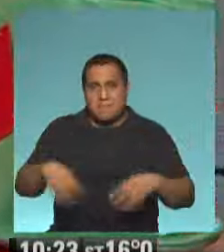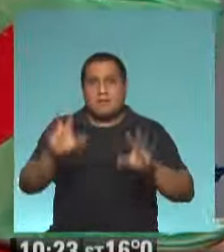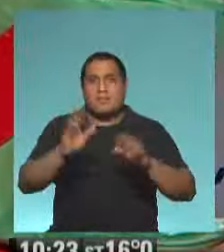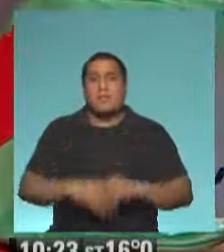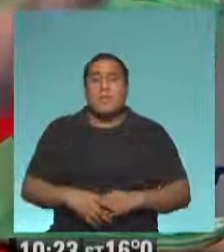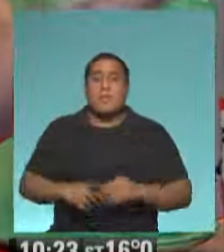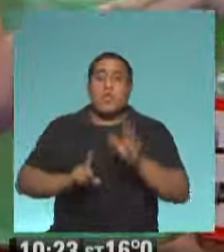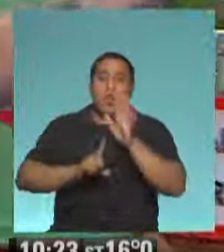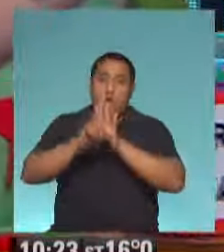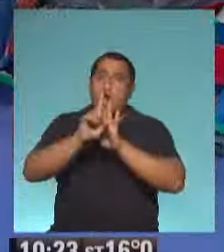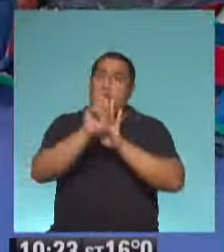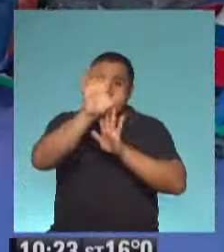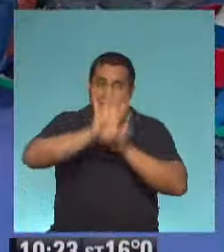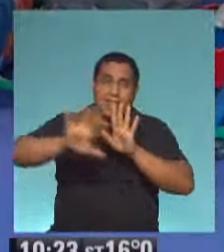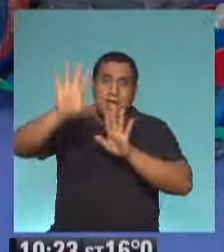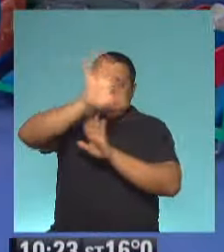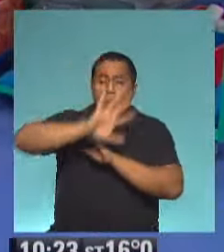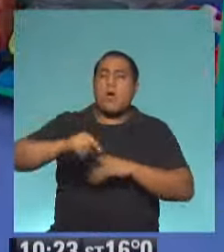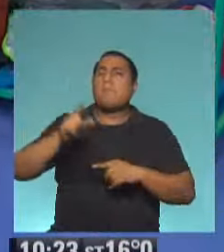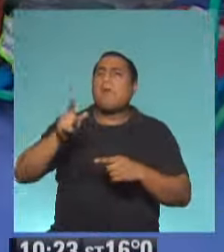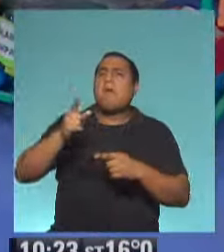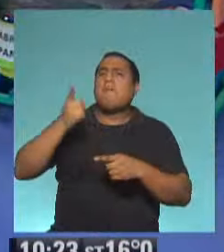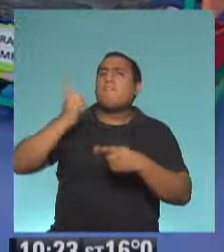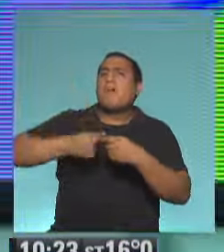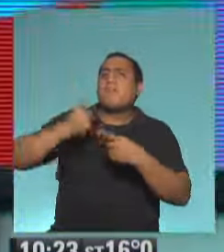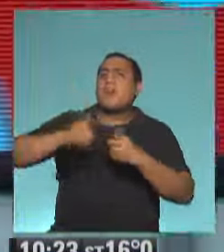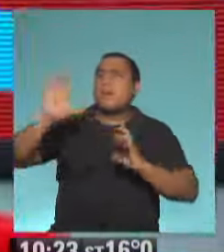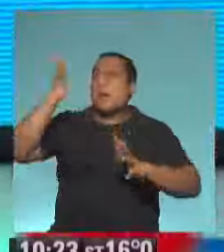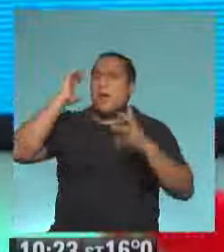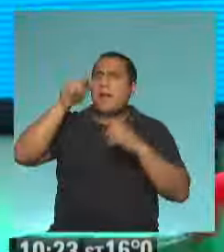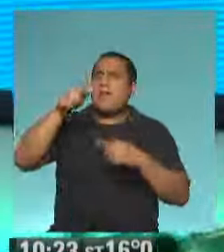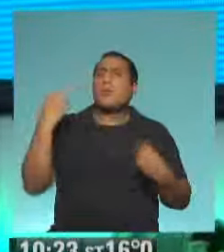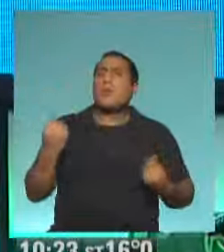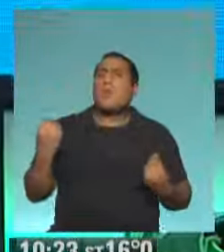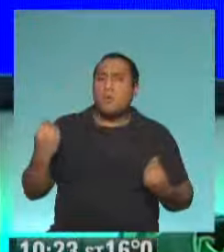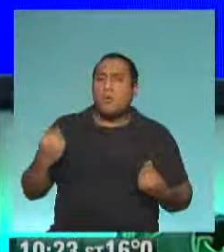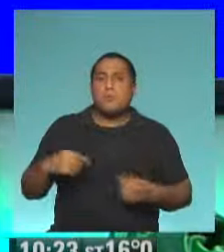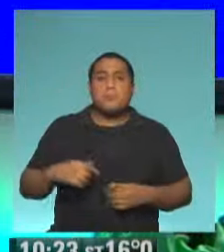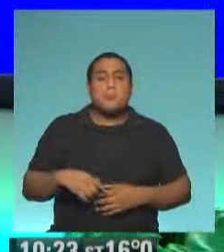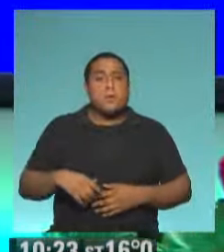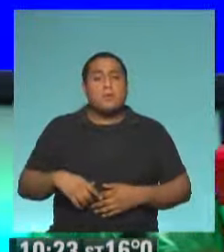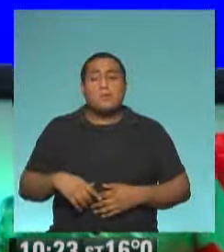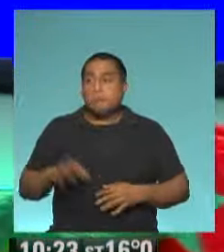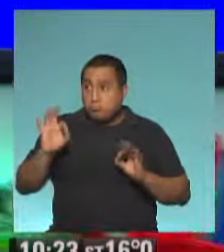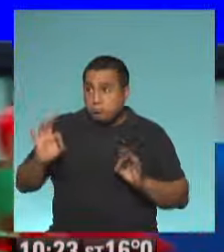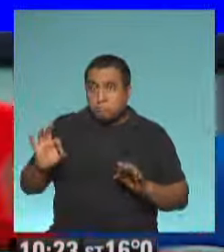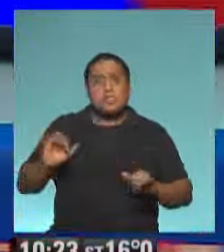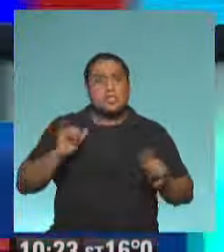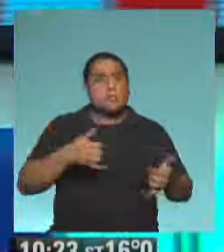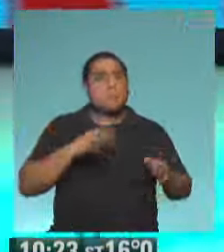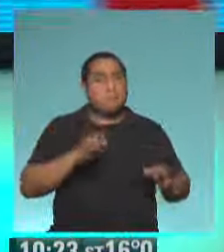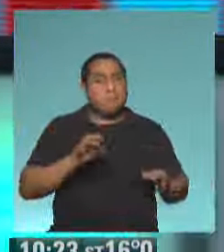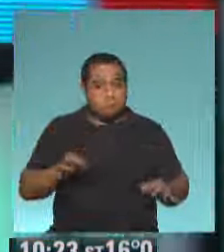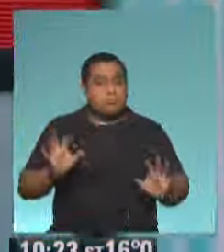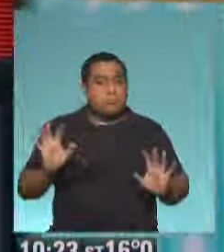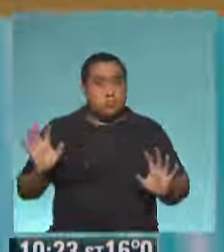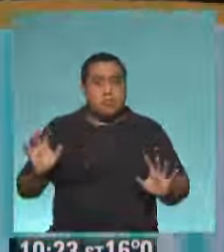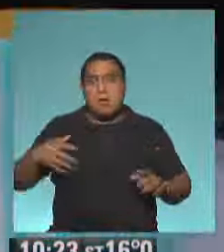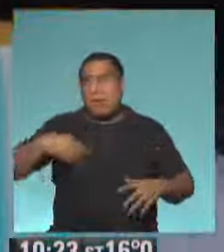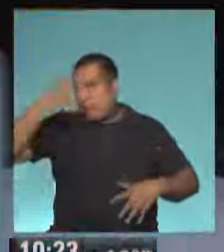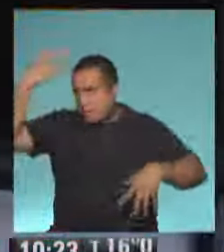del noroeste argentino y de cómo se celebra el carnaval allí. ¿Sí? Maga, ¿estás lista? Ya estoy lista. Sí.